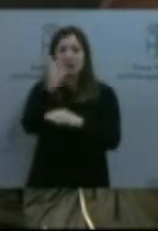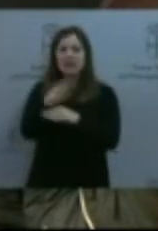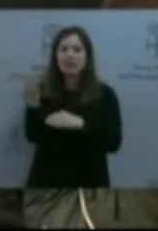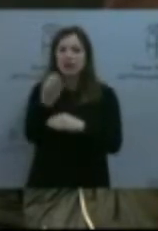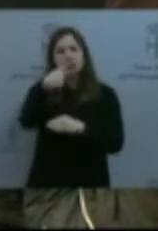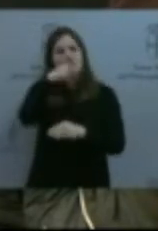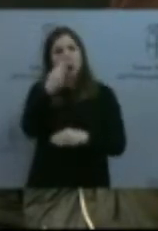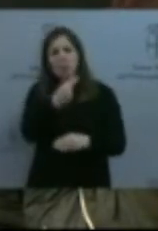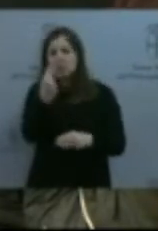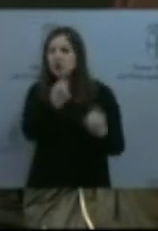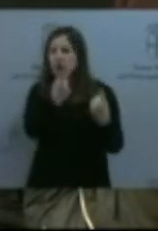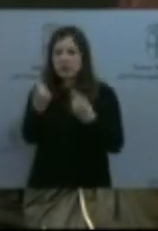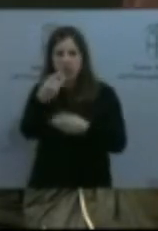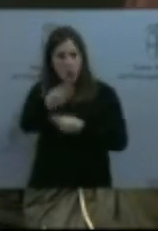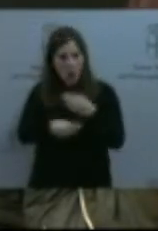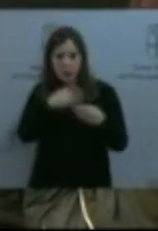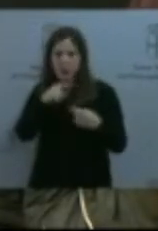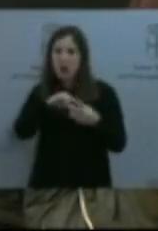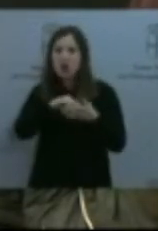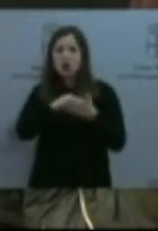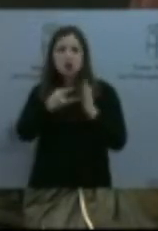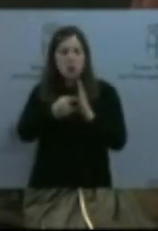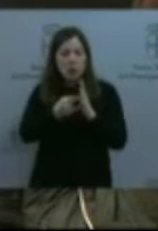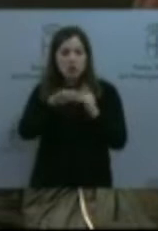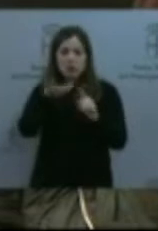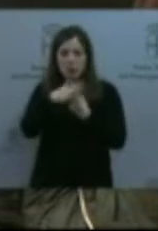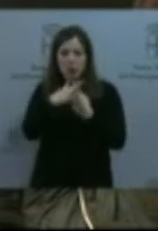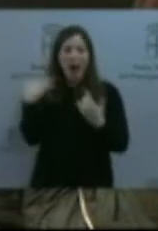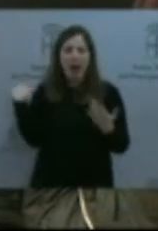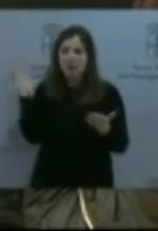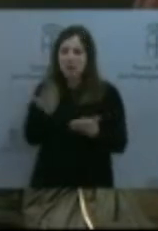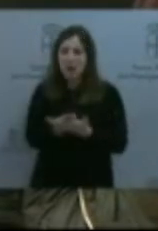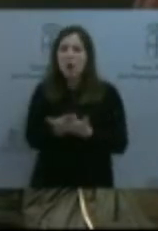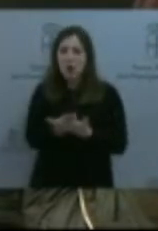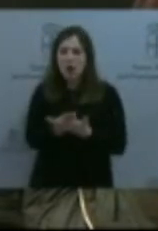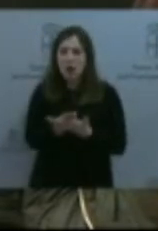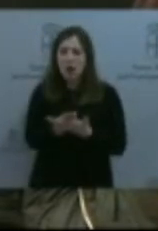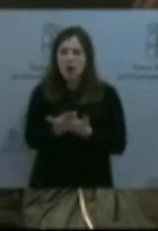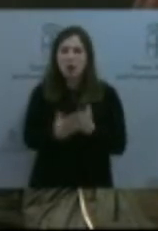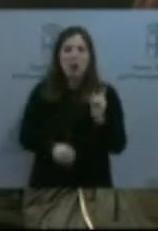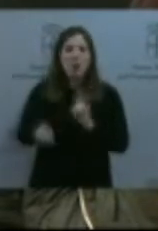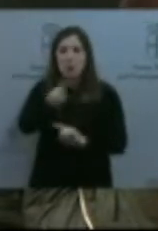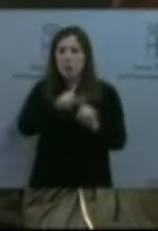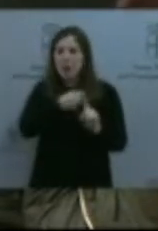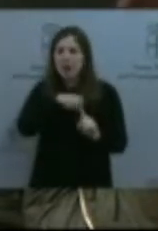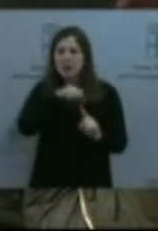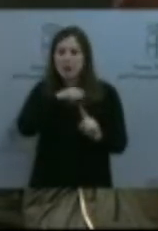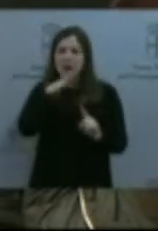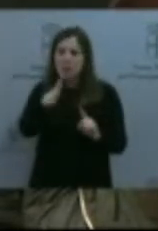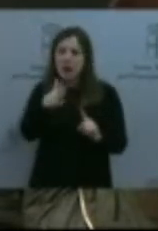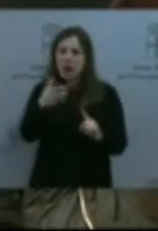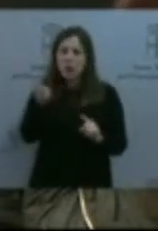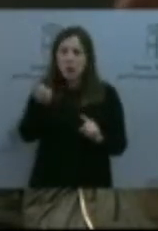que hasta ahora había supuesto un menoscabo en toda España a la hora de la percepción de retribuciones por nuestras profesionales en unas